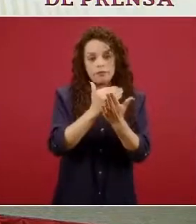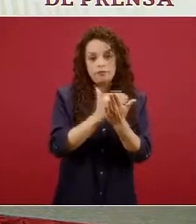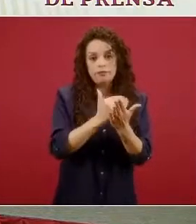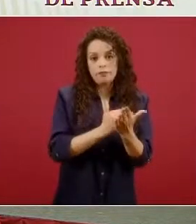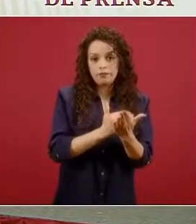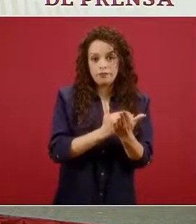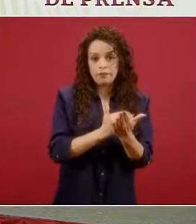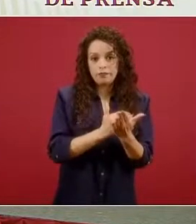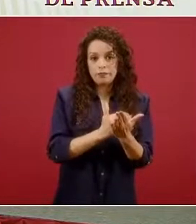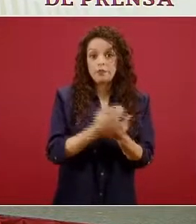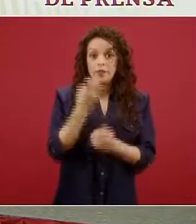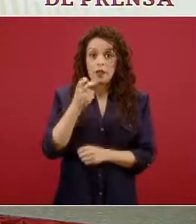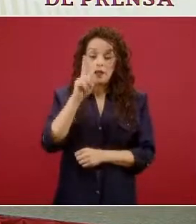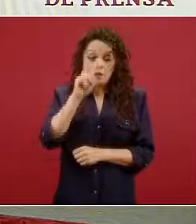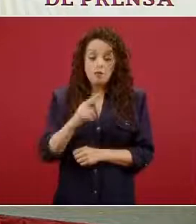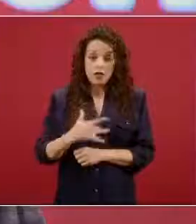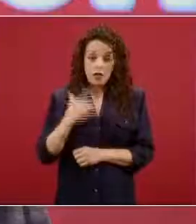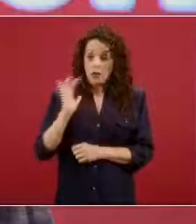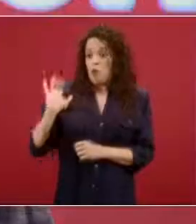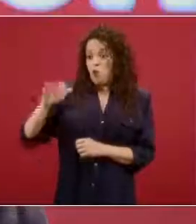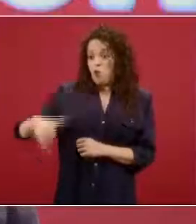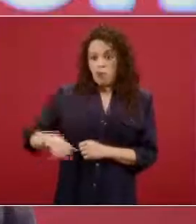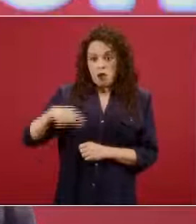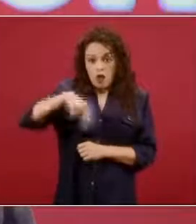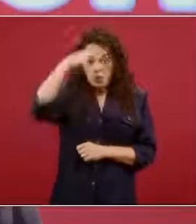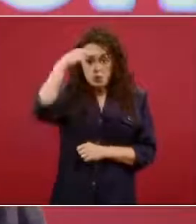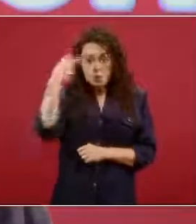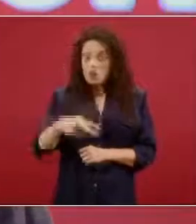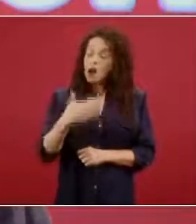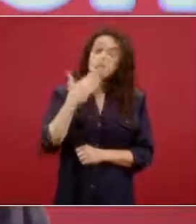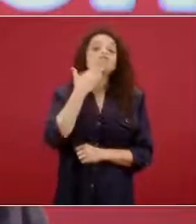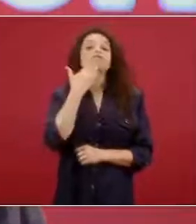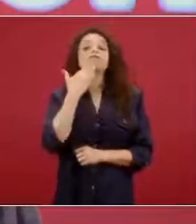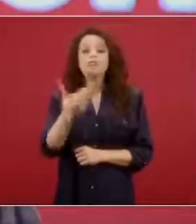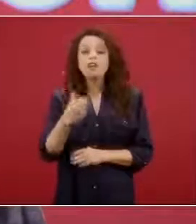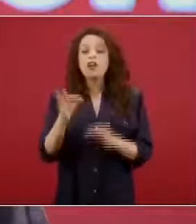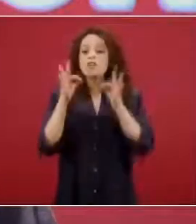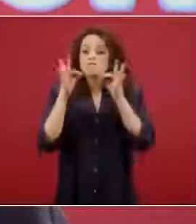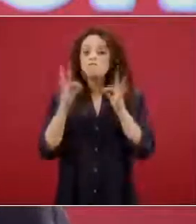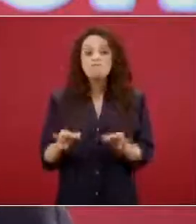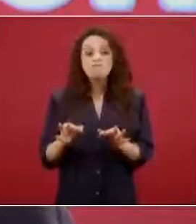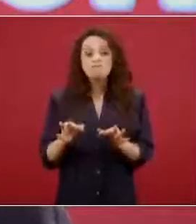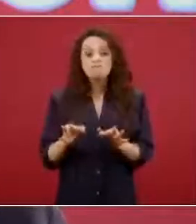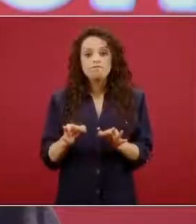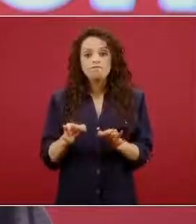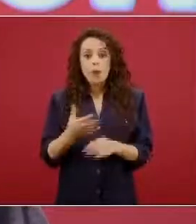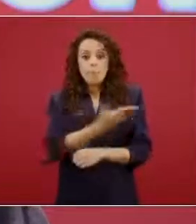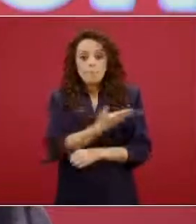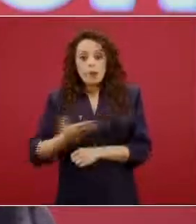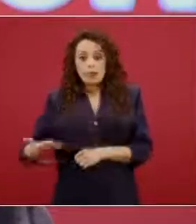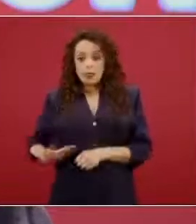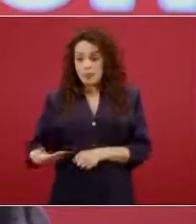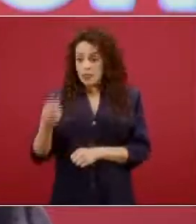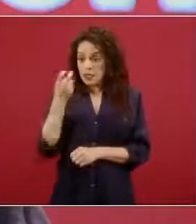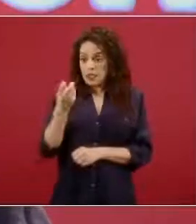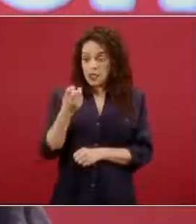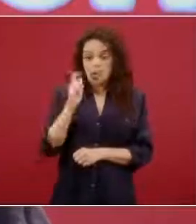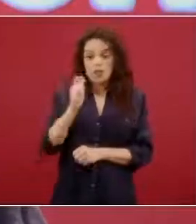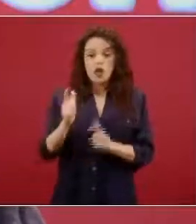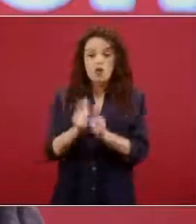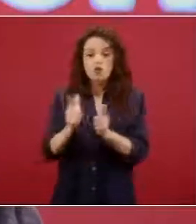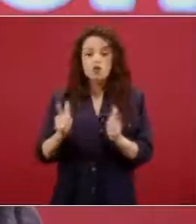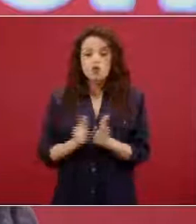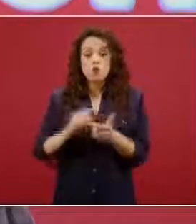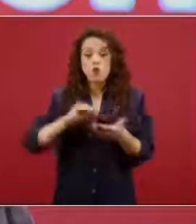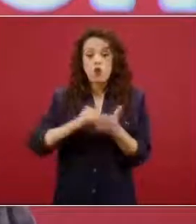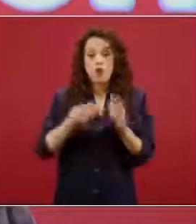Decíamos también que es motivo de orgullo que México está muy bien posicionado en estas cosas. El presidente de este organismo, que se llama Grupo